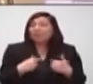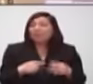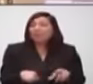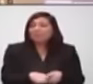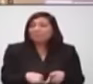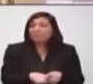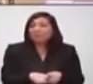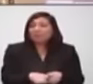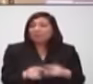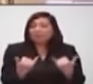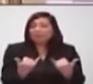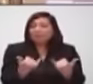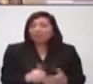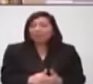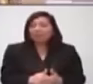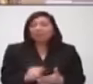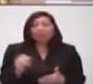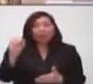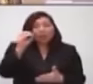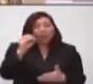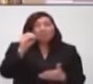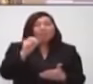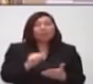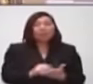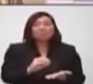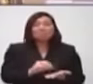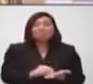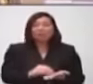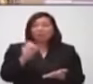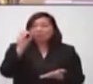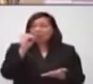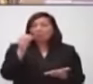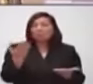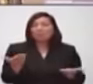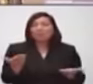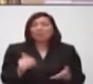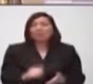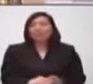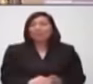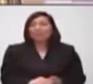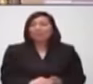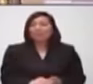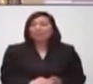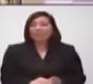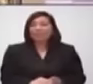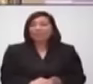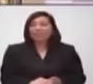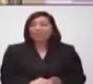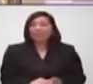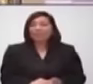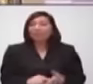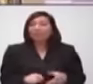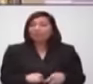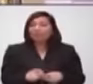también, en este caso, la oportunidad, y más que la oportunidad, de que también va a estar